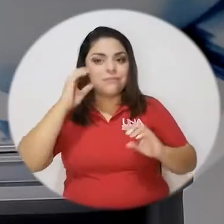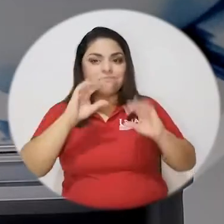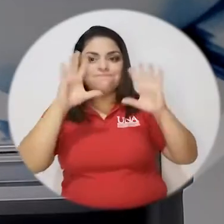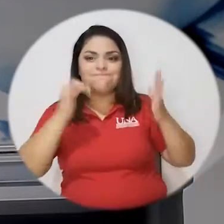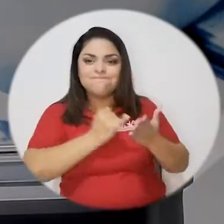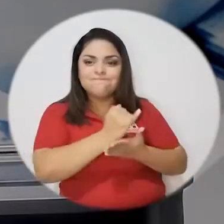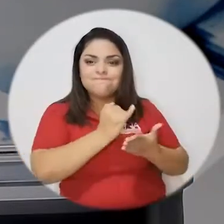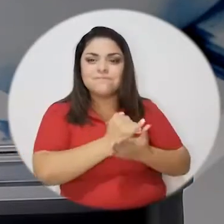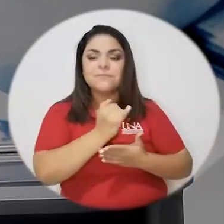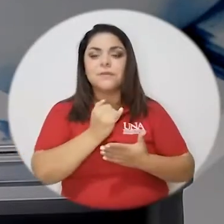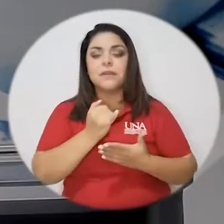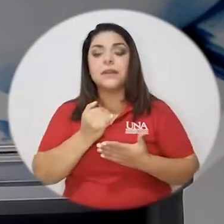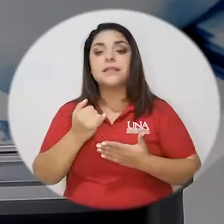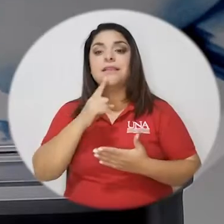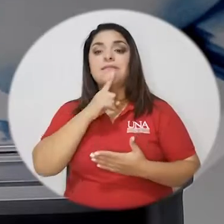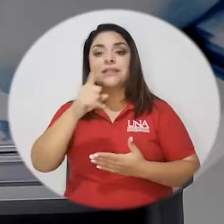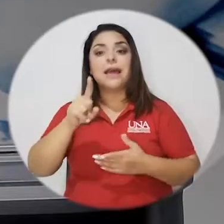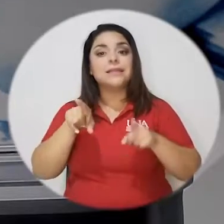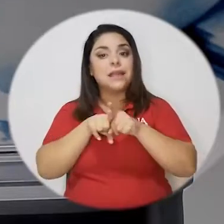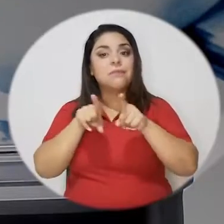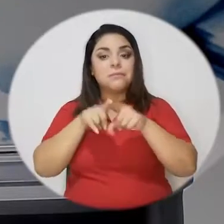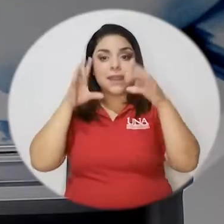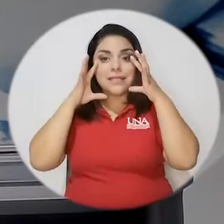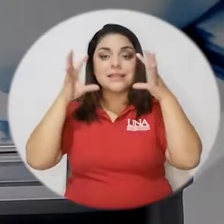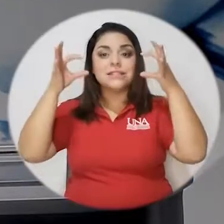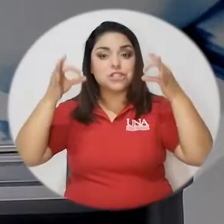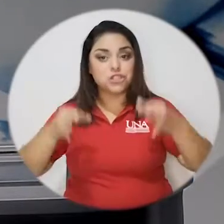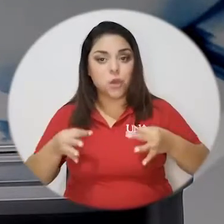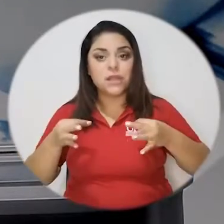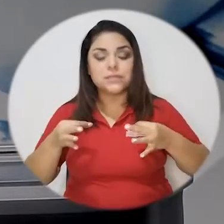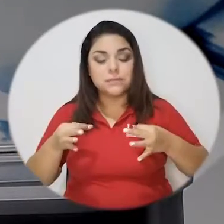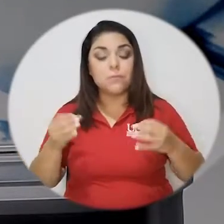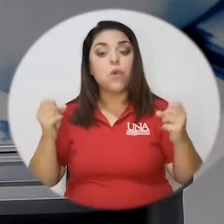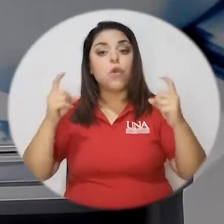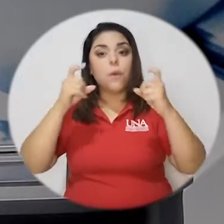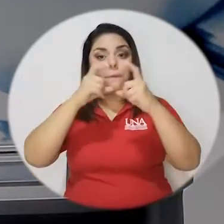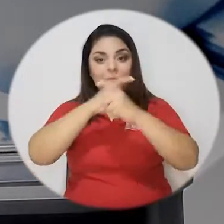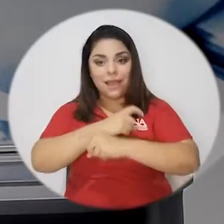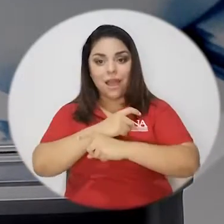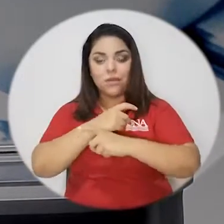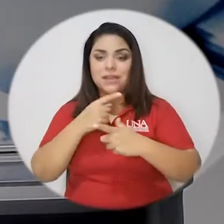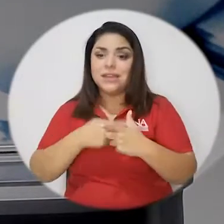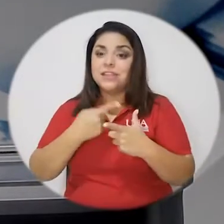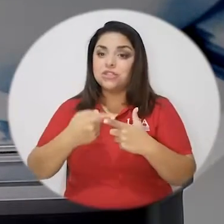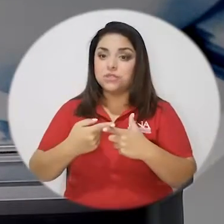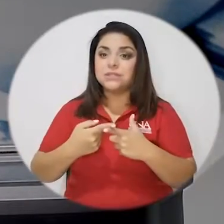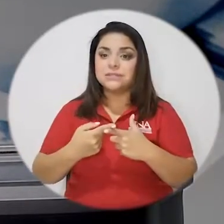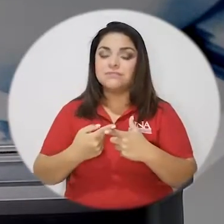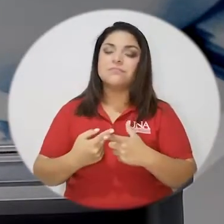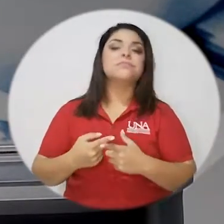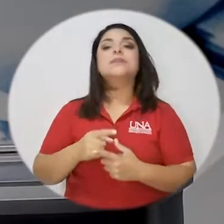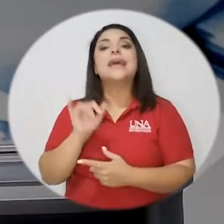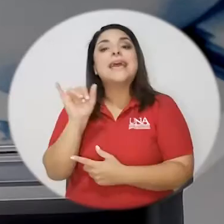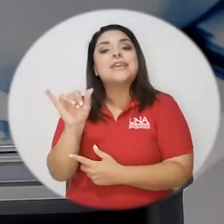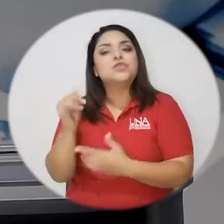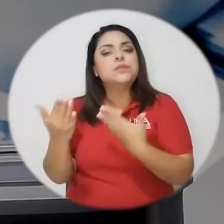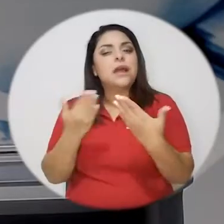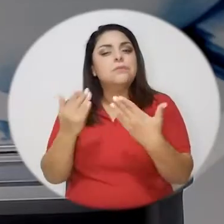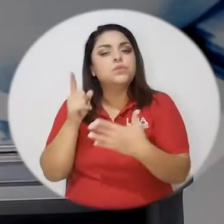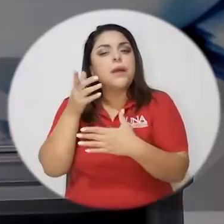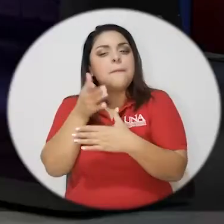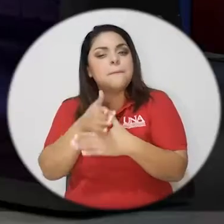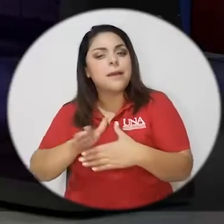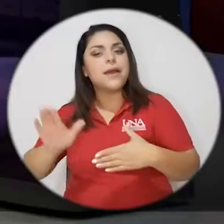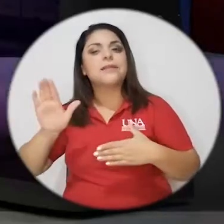completos. Inclusive para la toma de ciertas decisiones ha sido complejo. Entonces, quizás por ahí